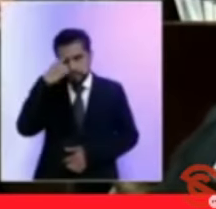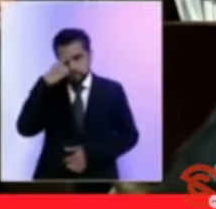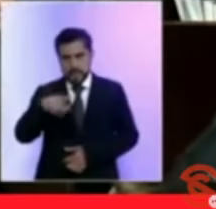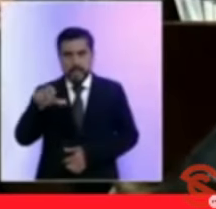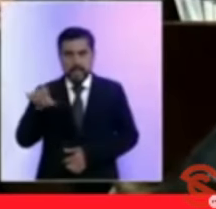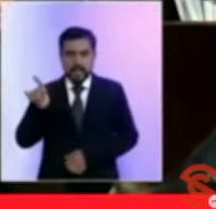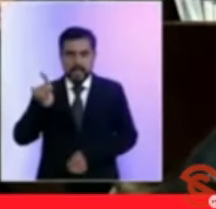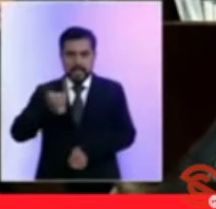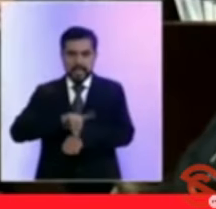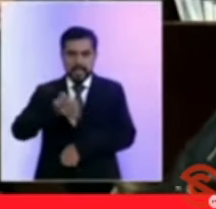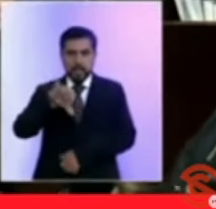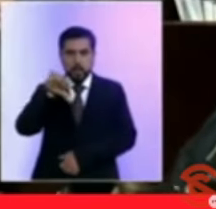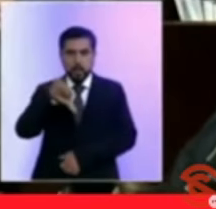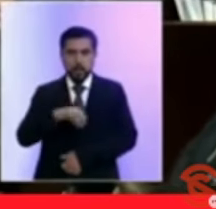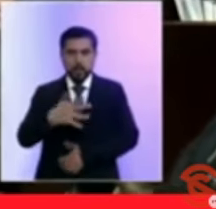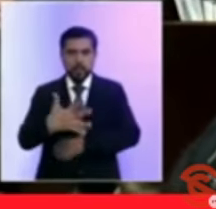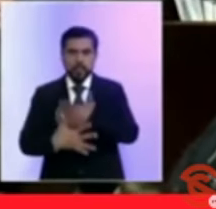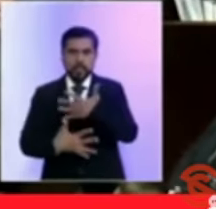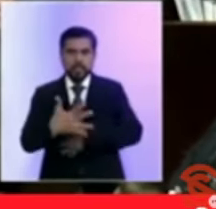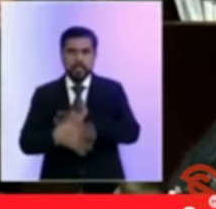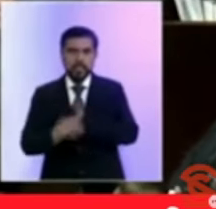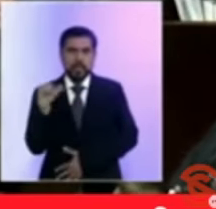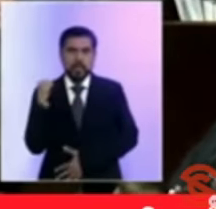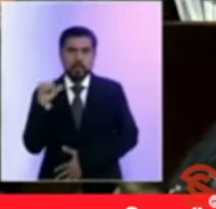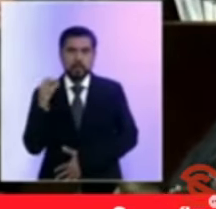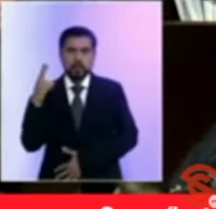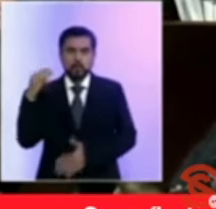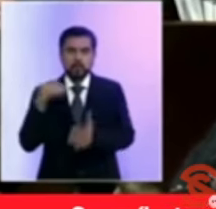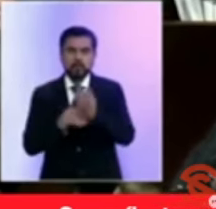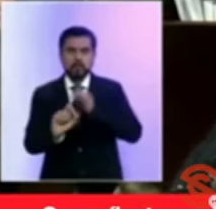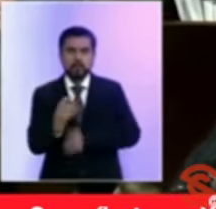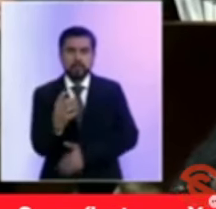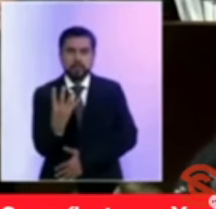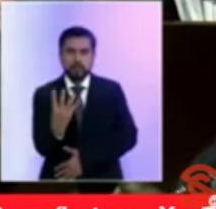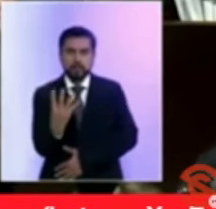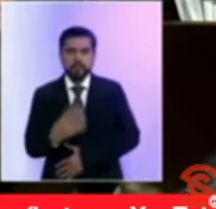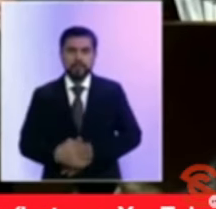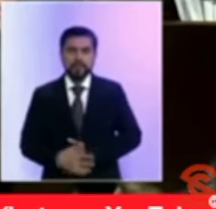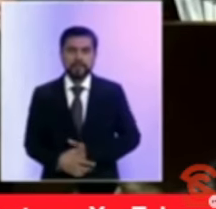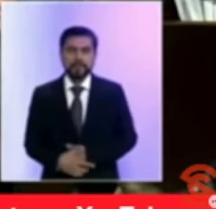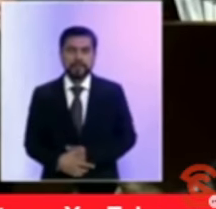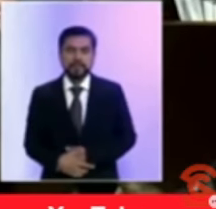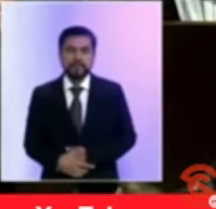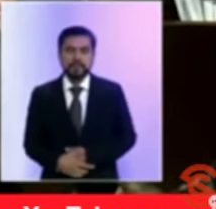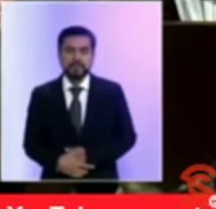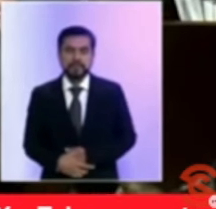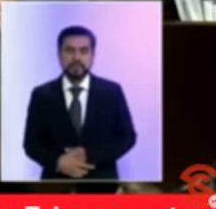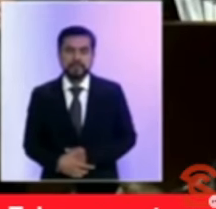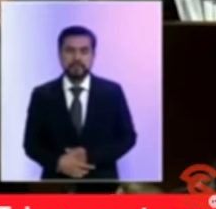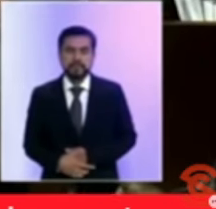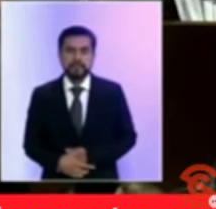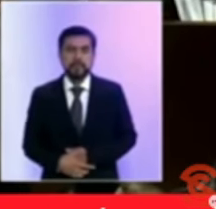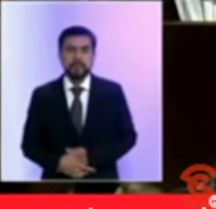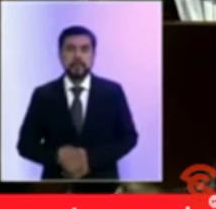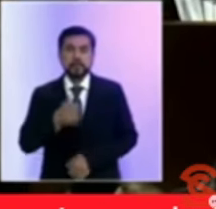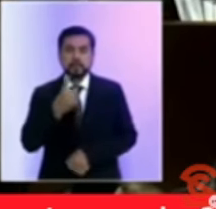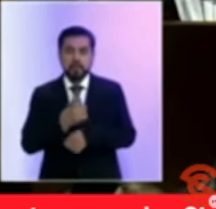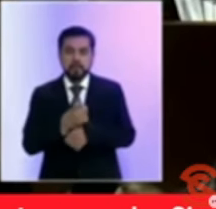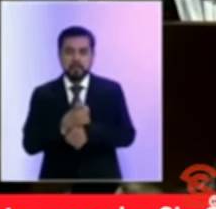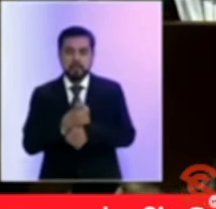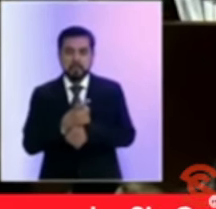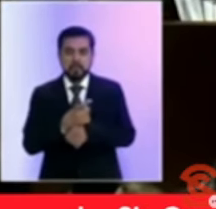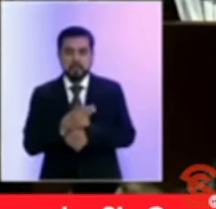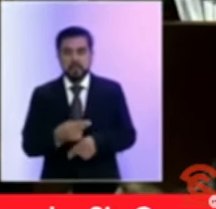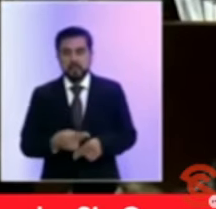el día de hoy 15 de agosto de 2024 En primer término